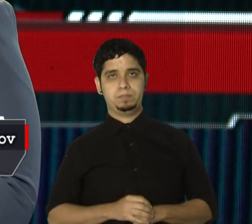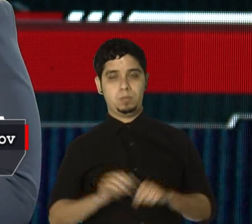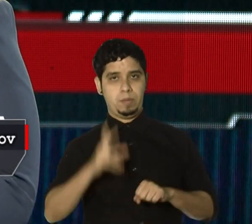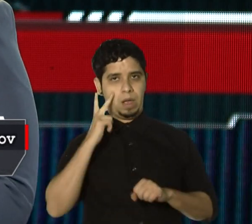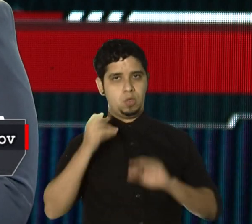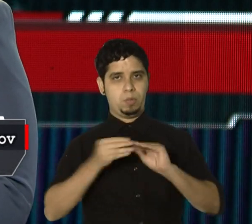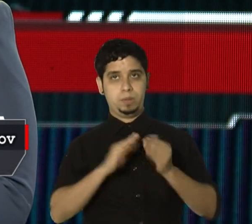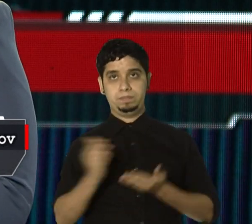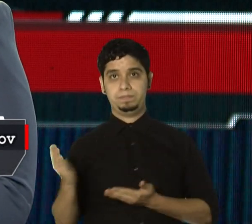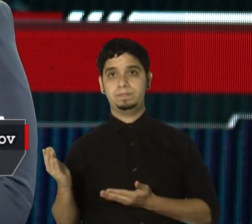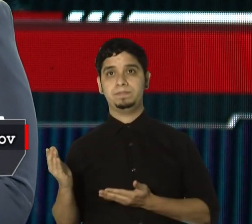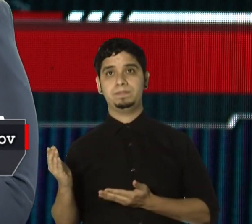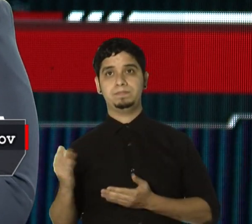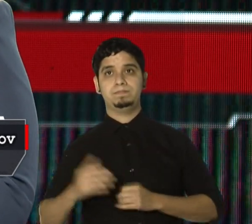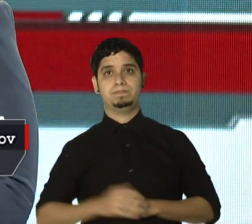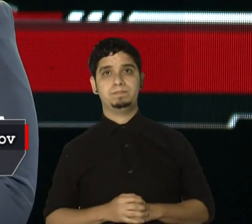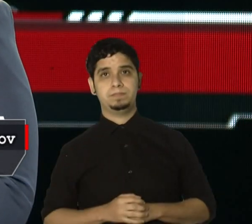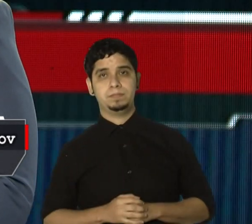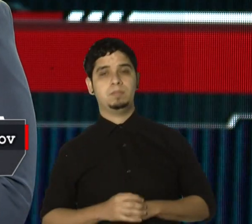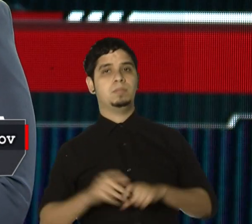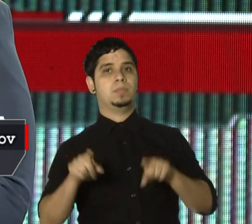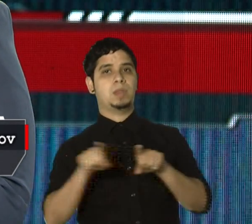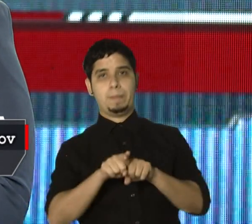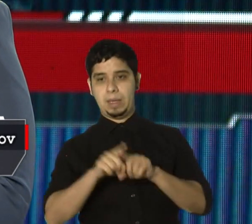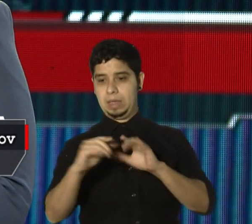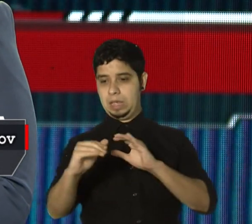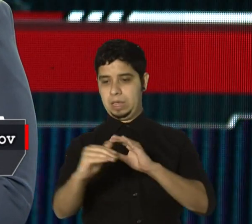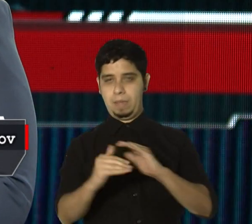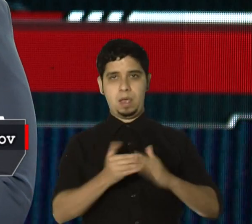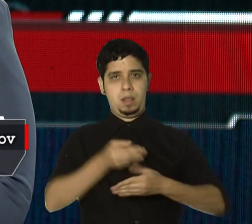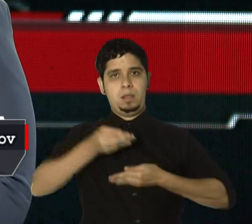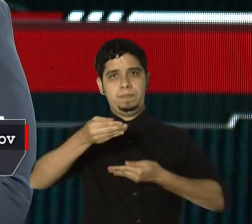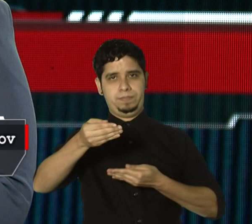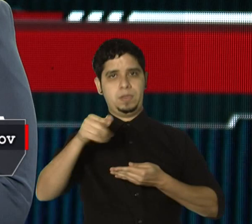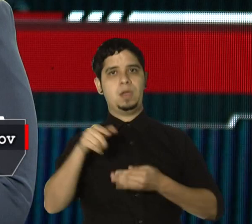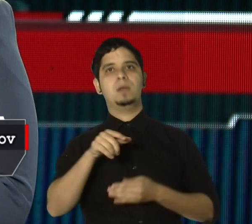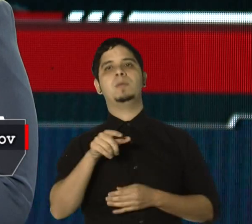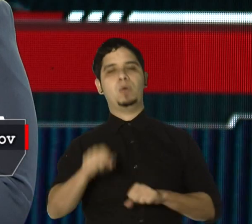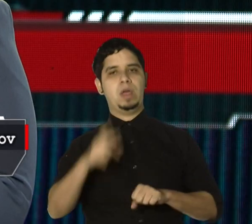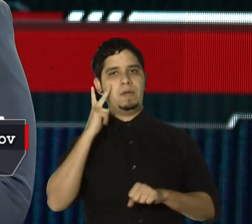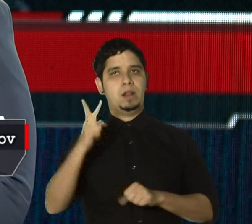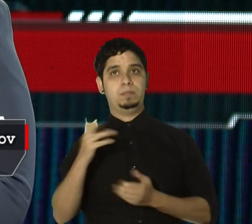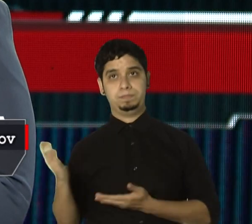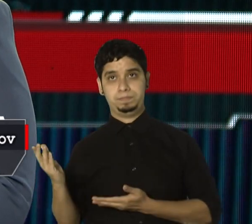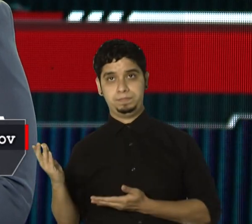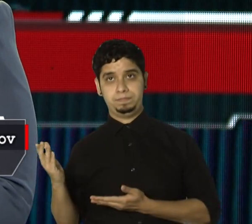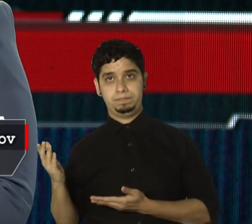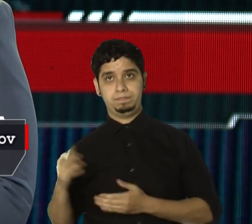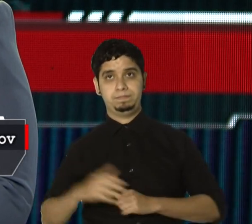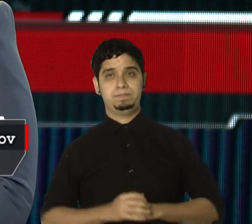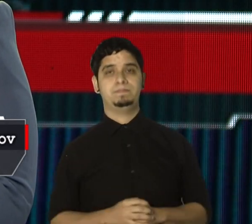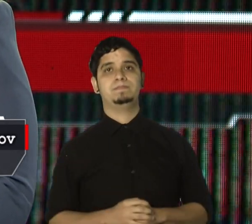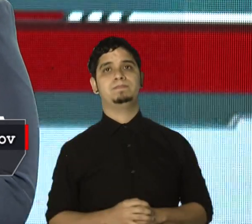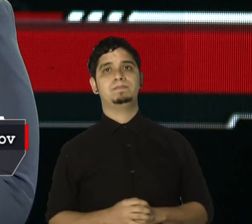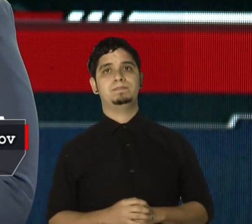-883-1022 o escribirnos a nuestro correo electrónico jcmartinez.pr